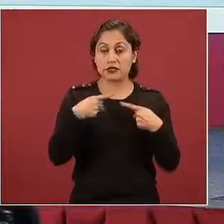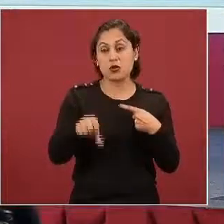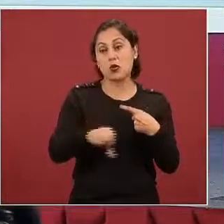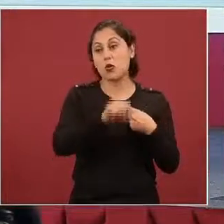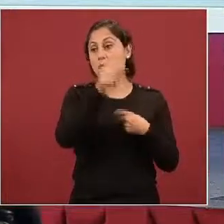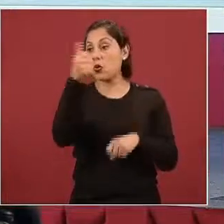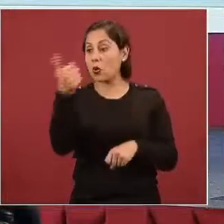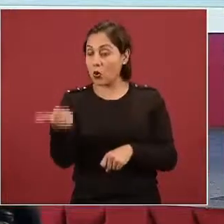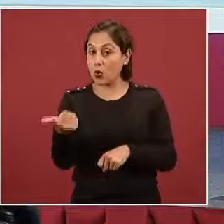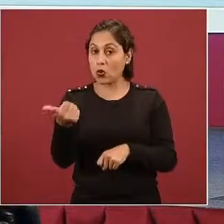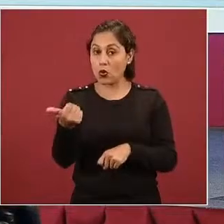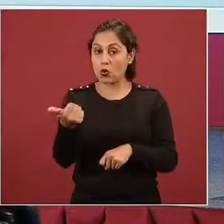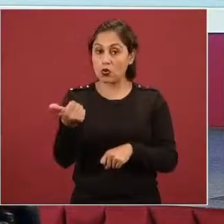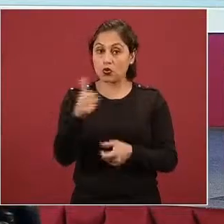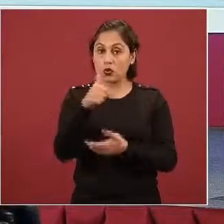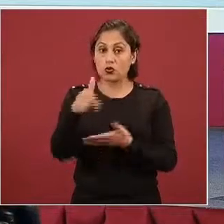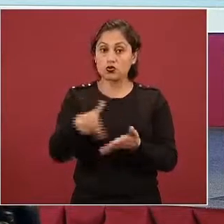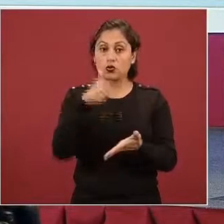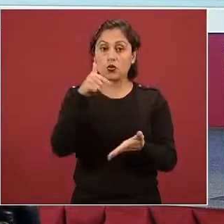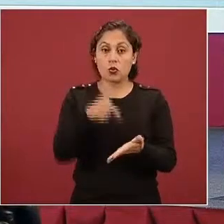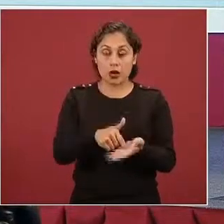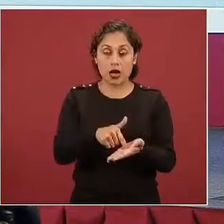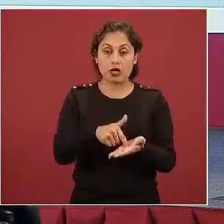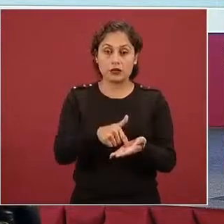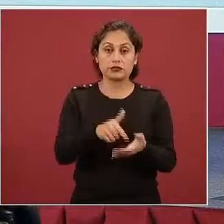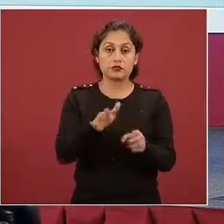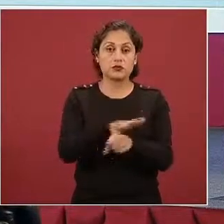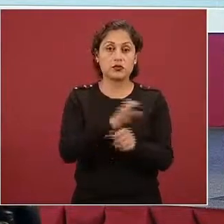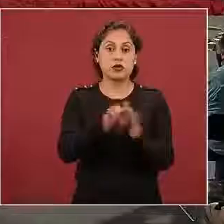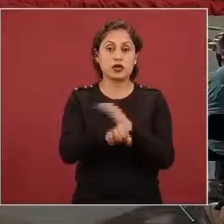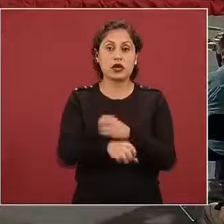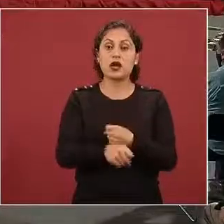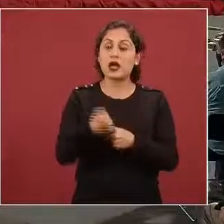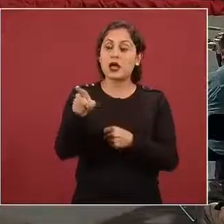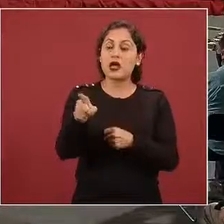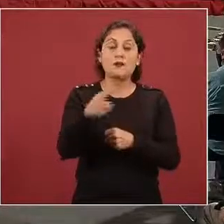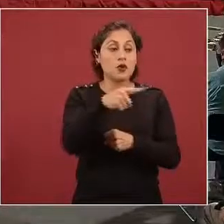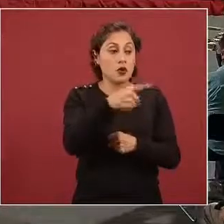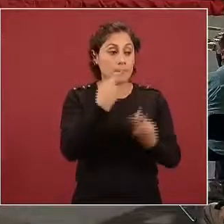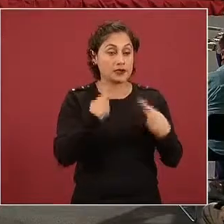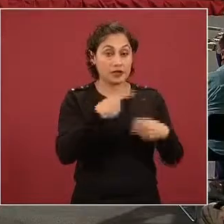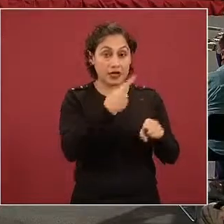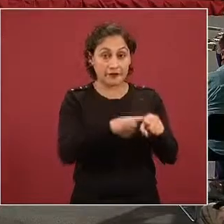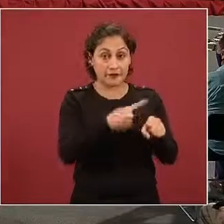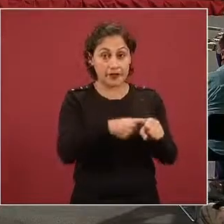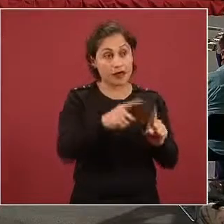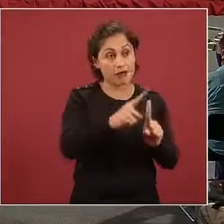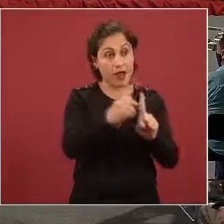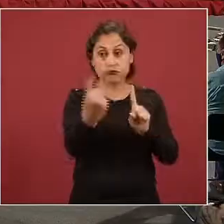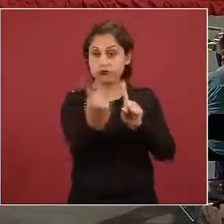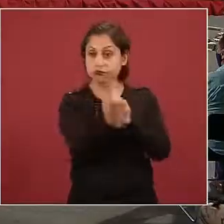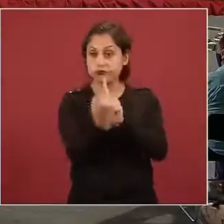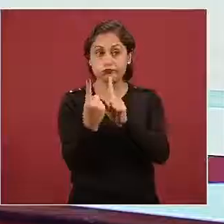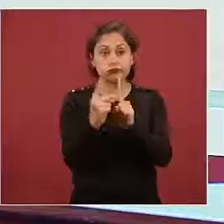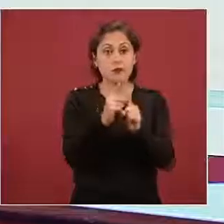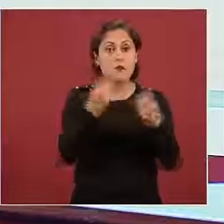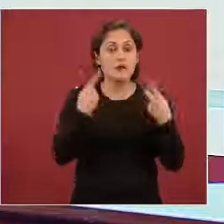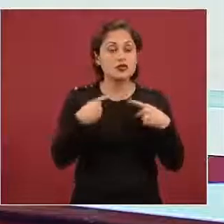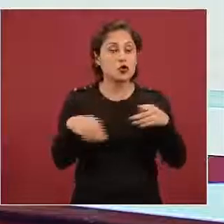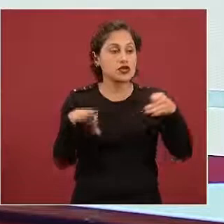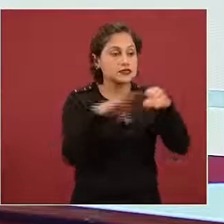mecanismos de contención centrada en personas, en los que se estudian los contactos de las personas enfermas. Es decir,